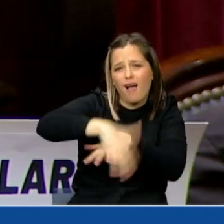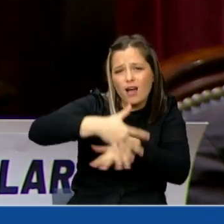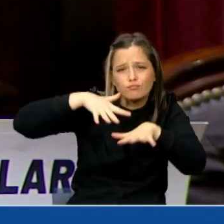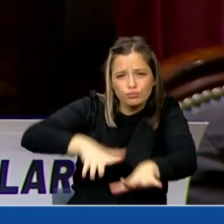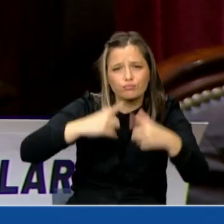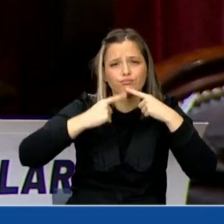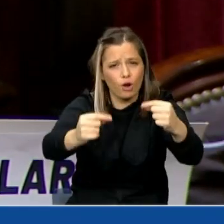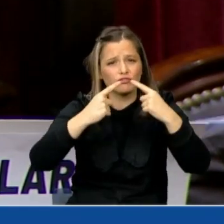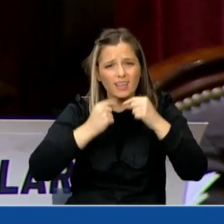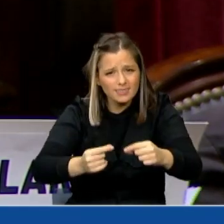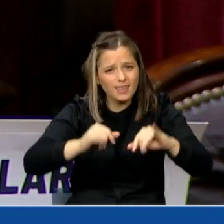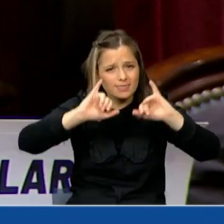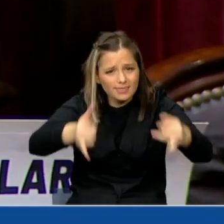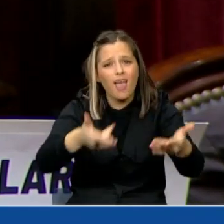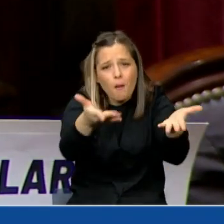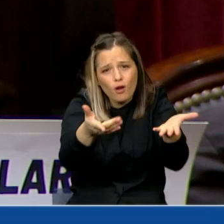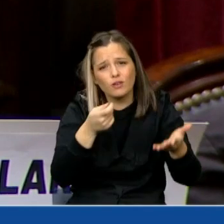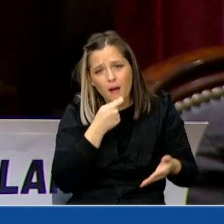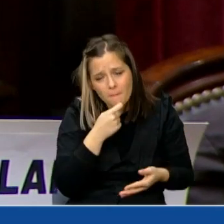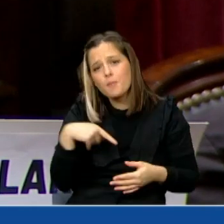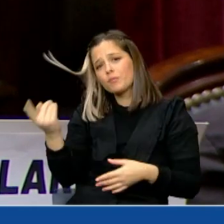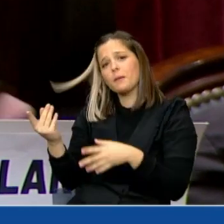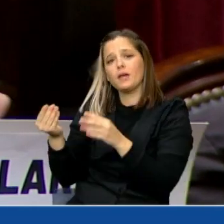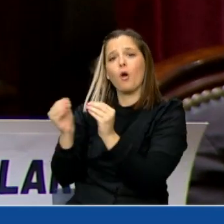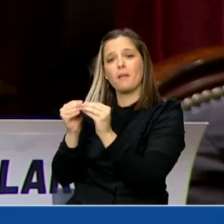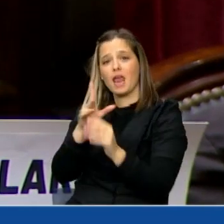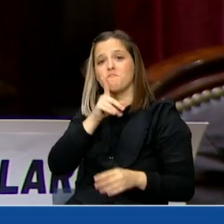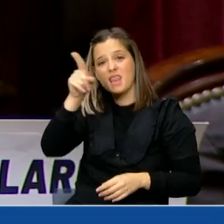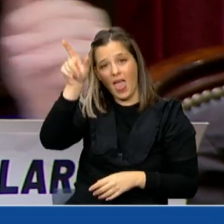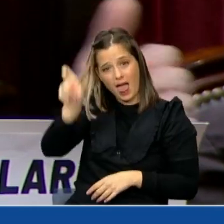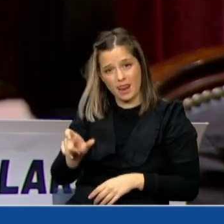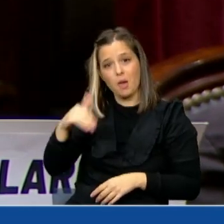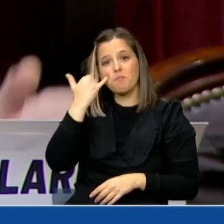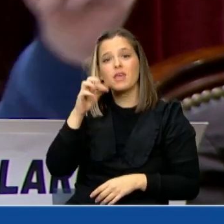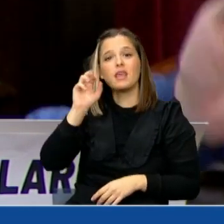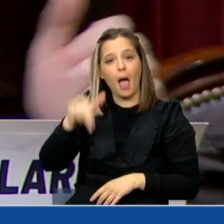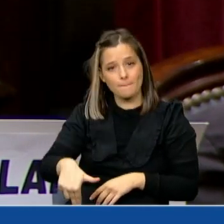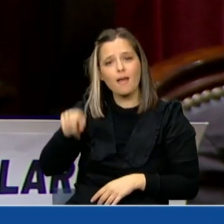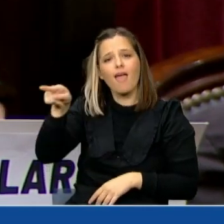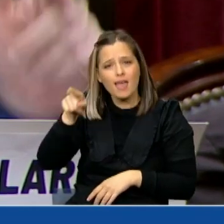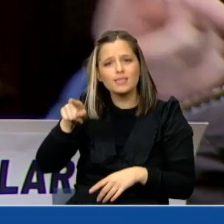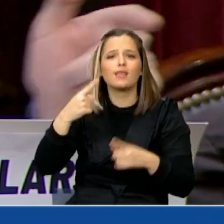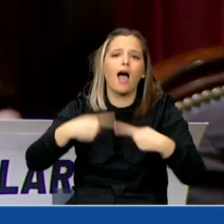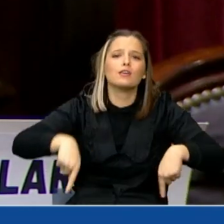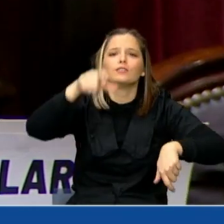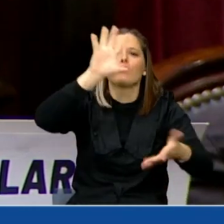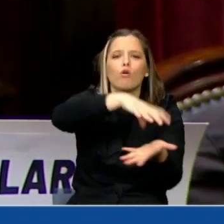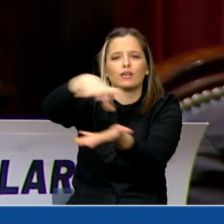está sucediendo. Ahora está mi compañera Miriam Bregman recibiendo distintas denuncias de organismos de derechos humanos, de distintos sectores que